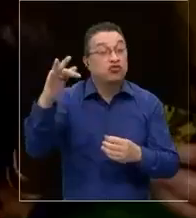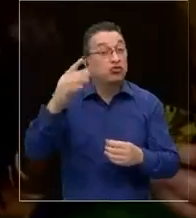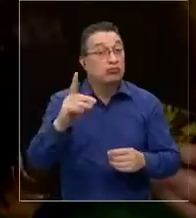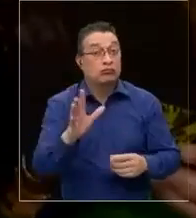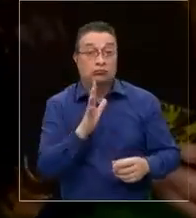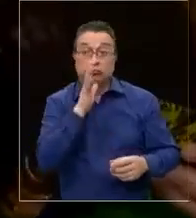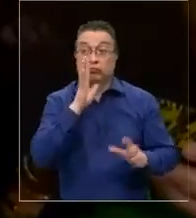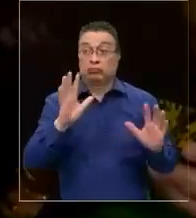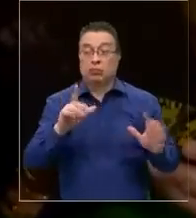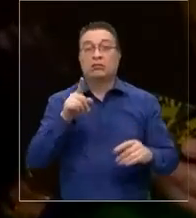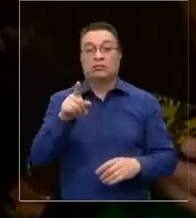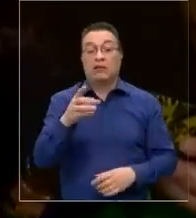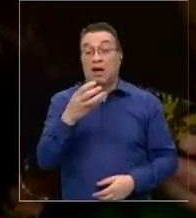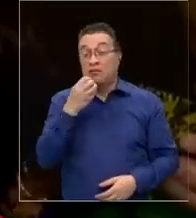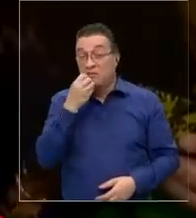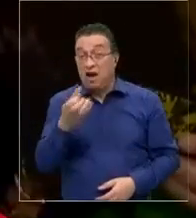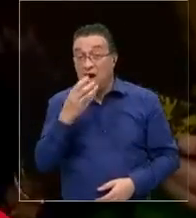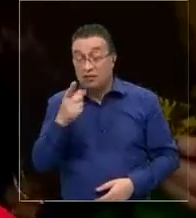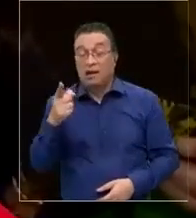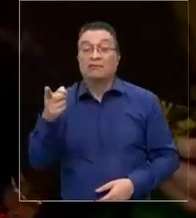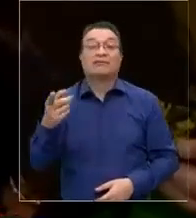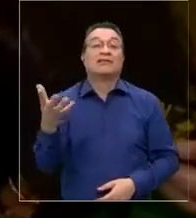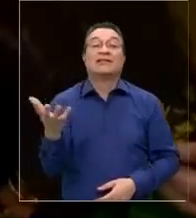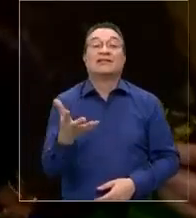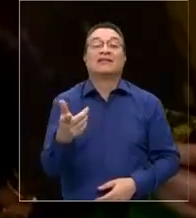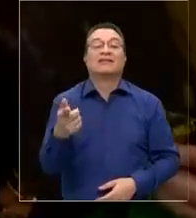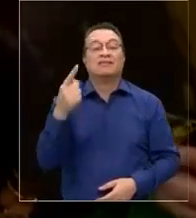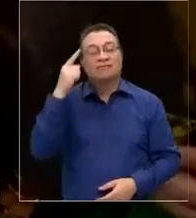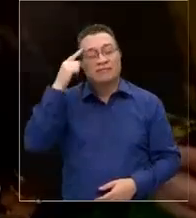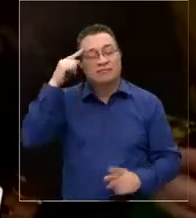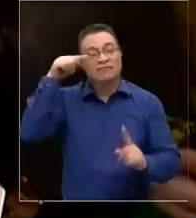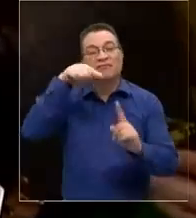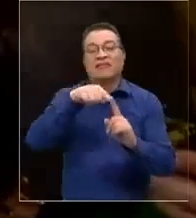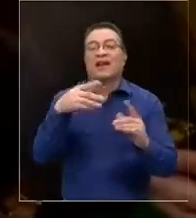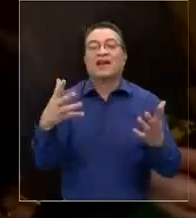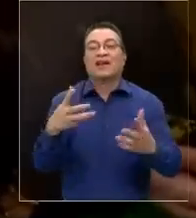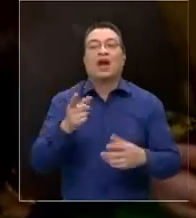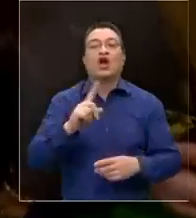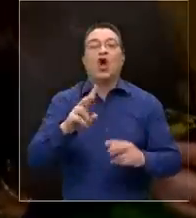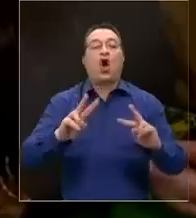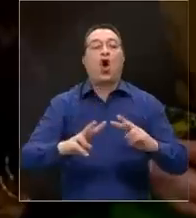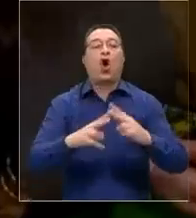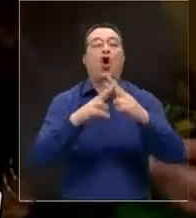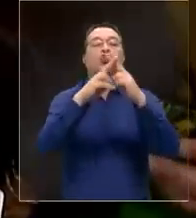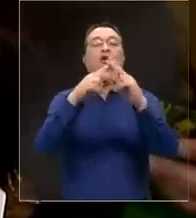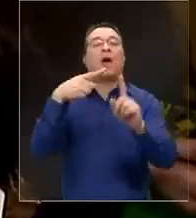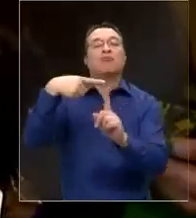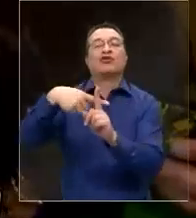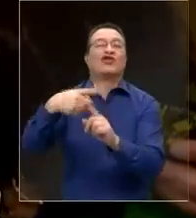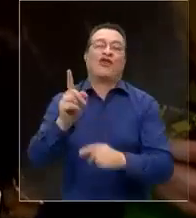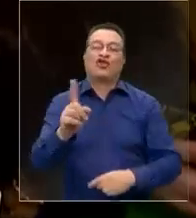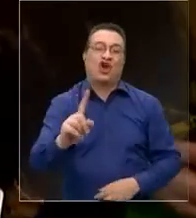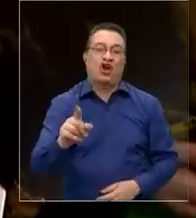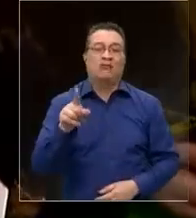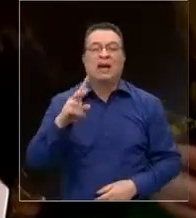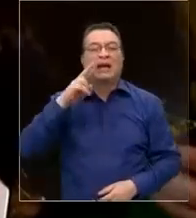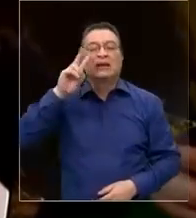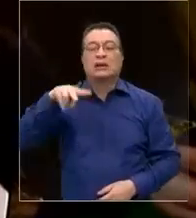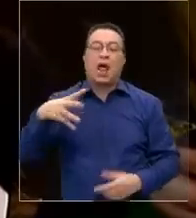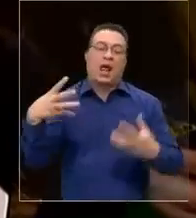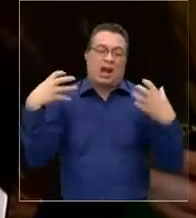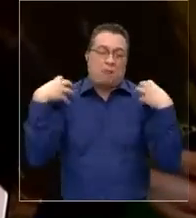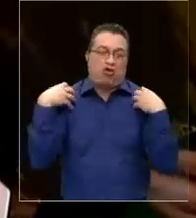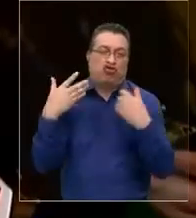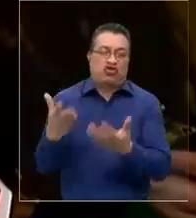Lamentablemente esas declaraciones van en la línea de no construir, ¿no? Y creo que son